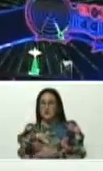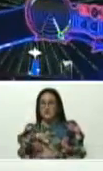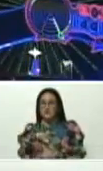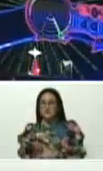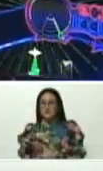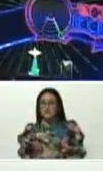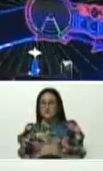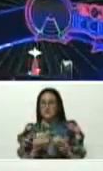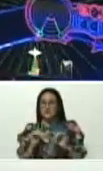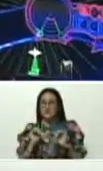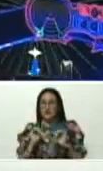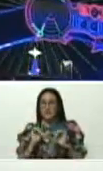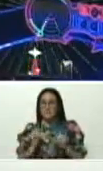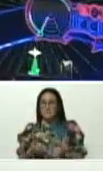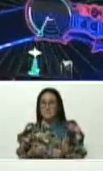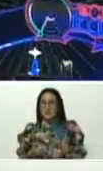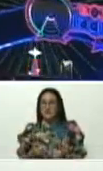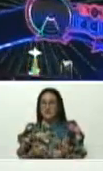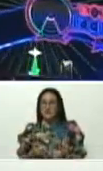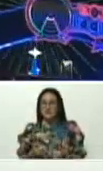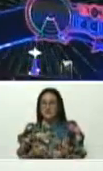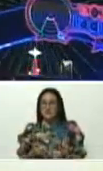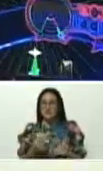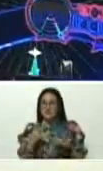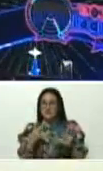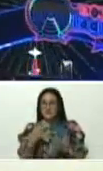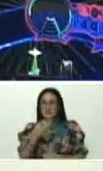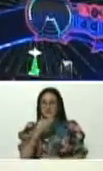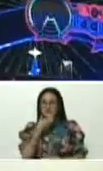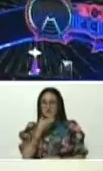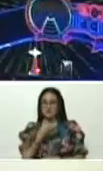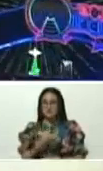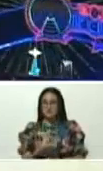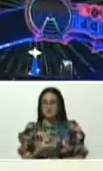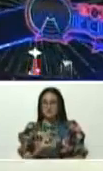vamos a dar inicio hoy, 7 de diciembre,